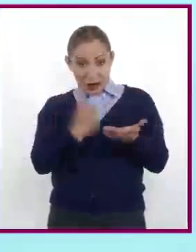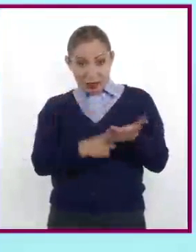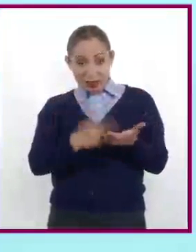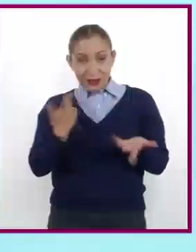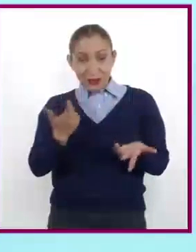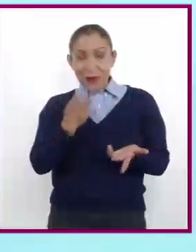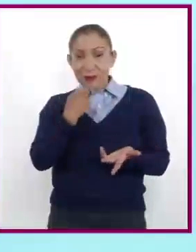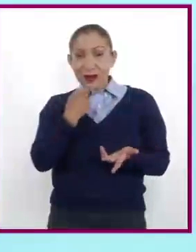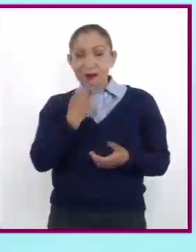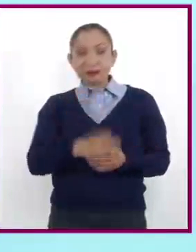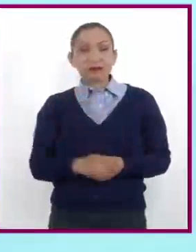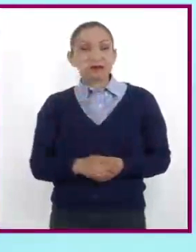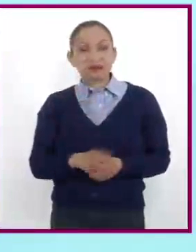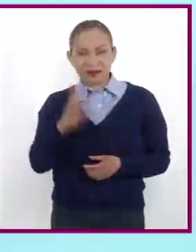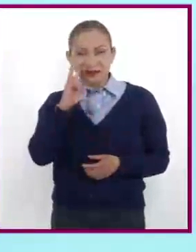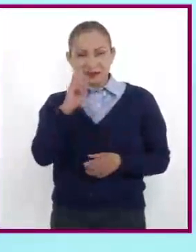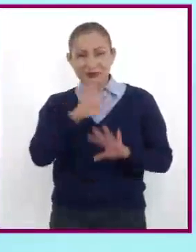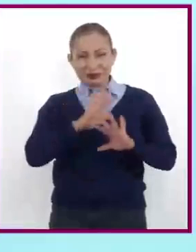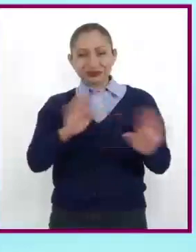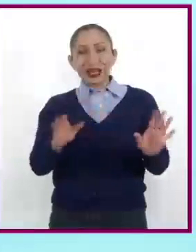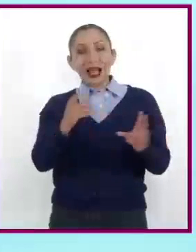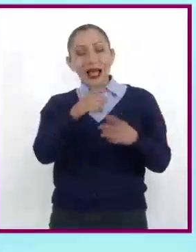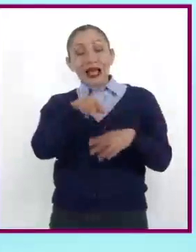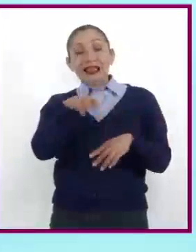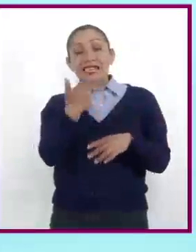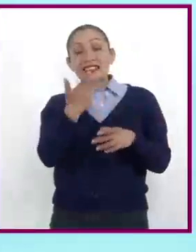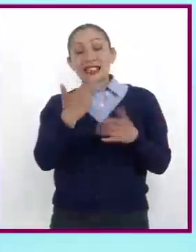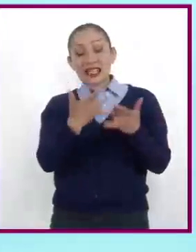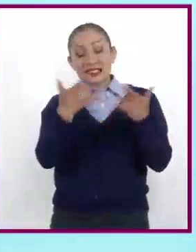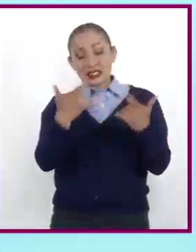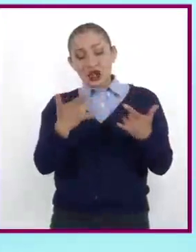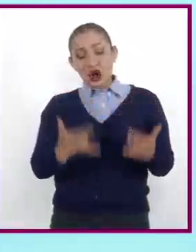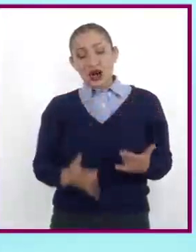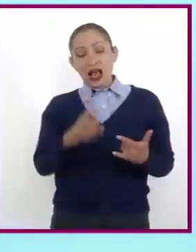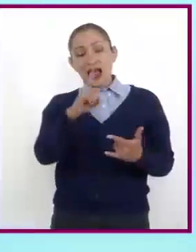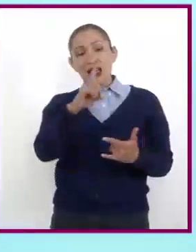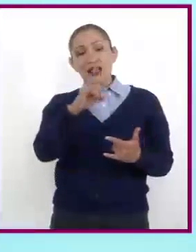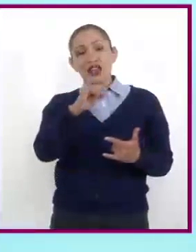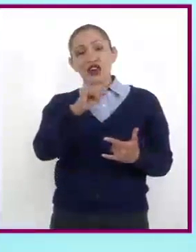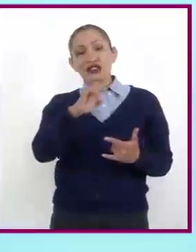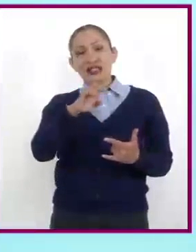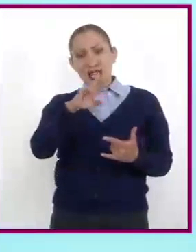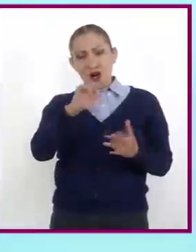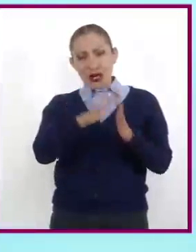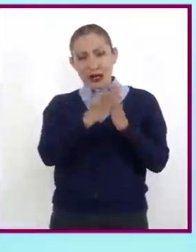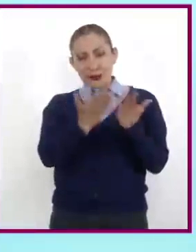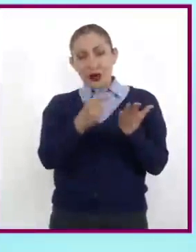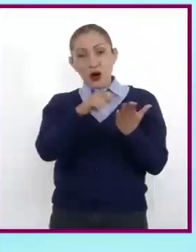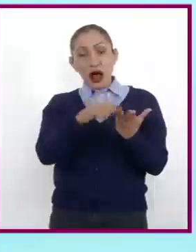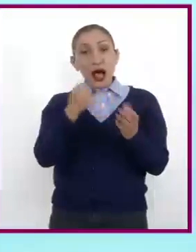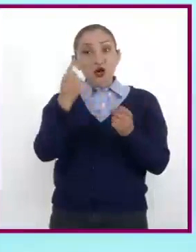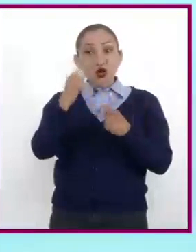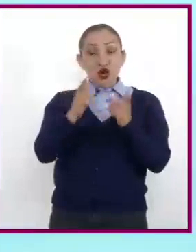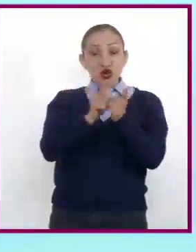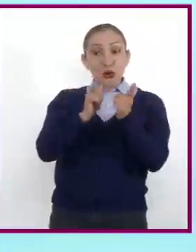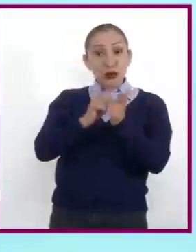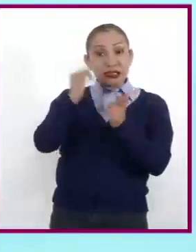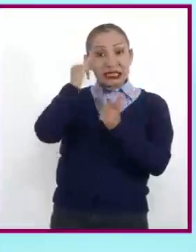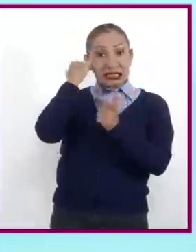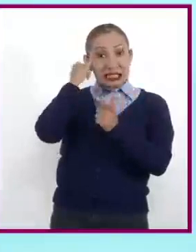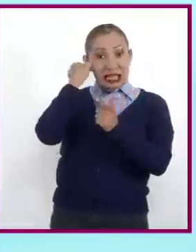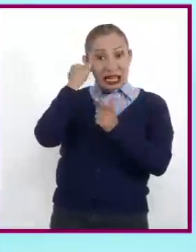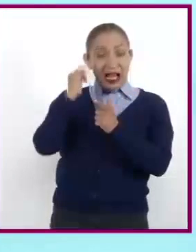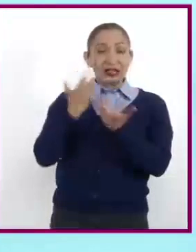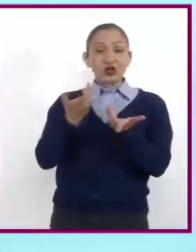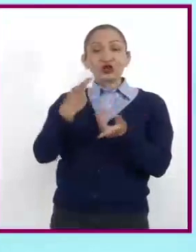hablaron? Como pudieron observar, los 13 cuentos que componen El Diosero reflejan la vida de algunos grupos indígenas,